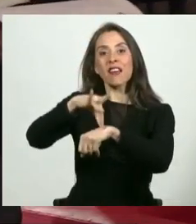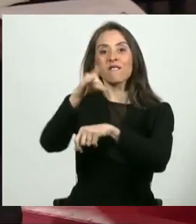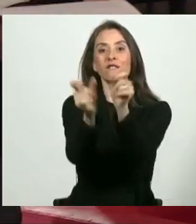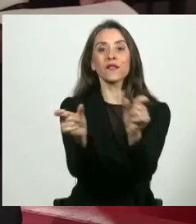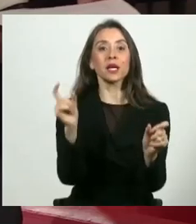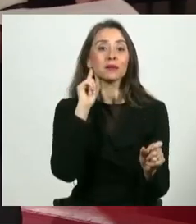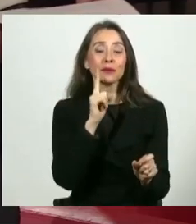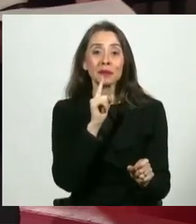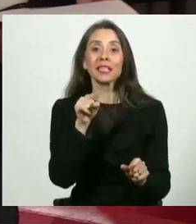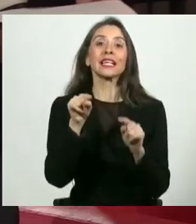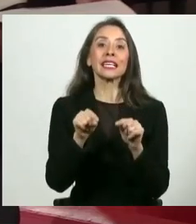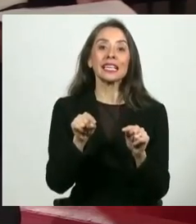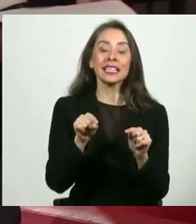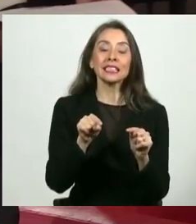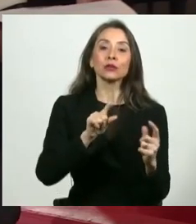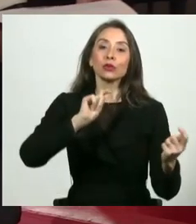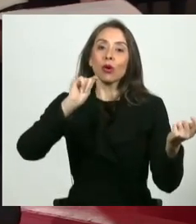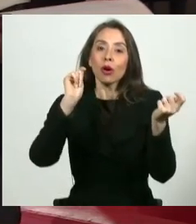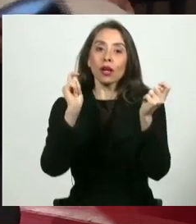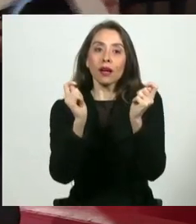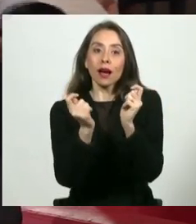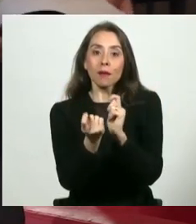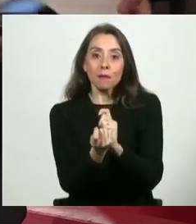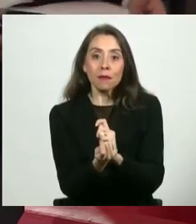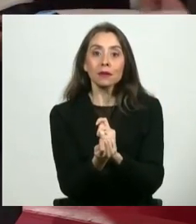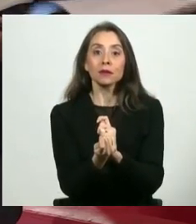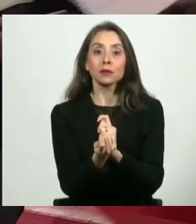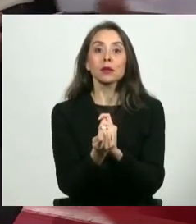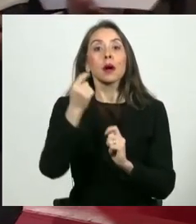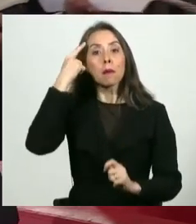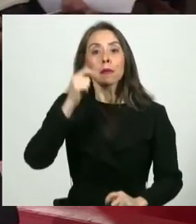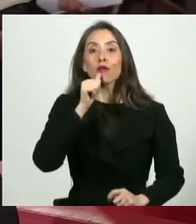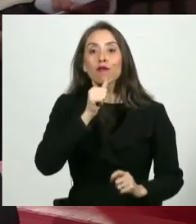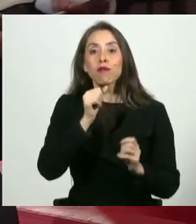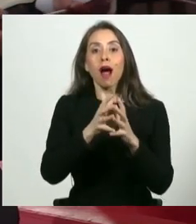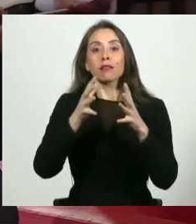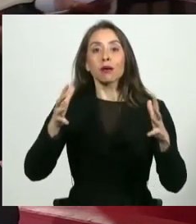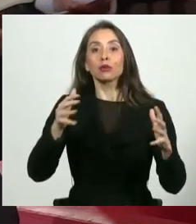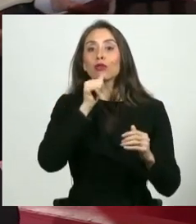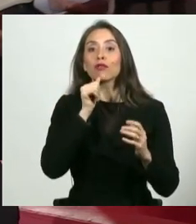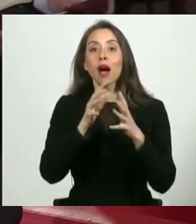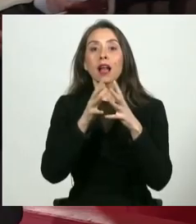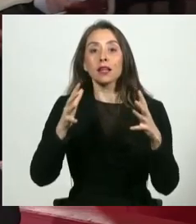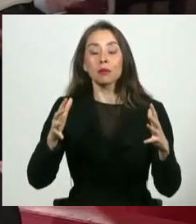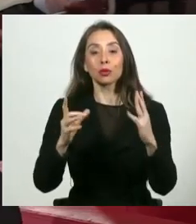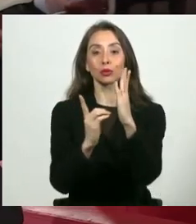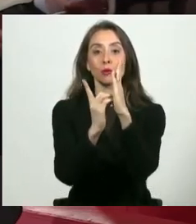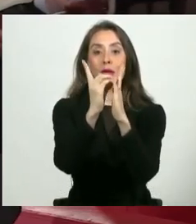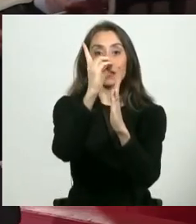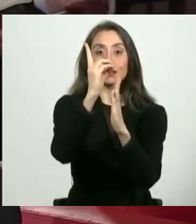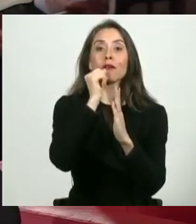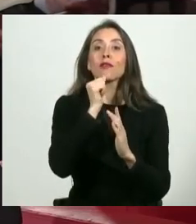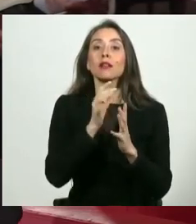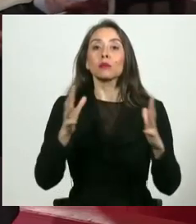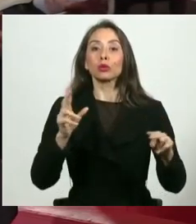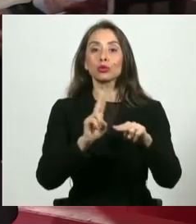con esta visión en la que íbamos cambiando el paradigma, pero falta mucho para desarrollar, mucho para